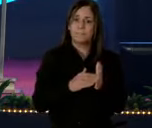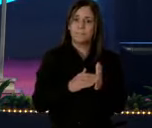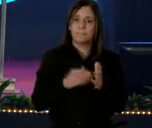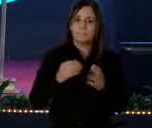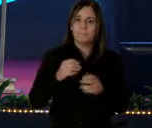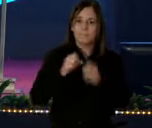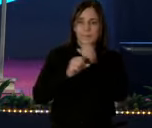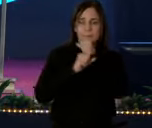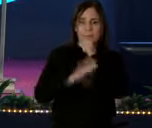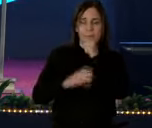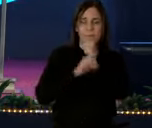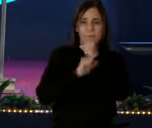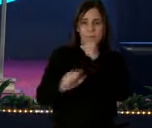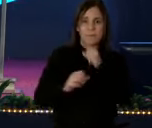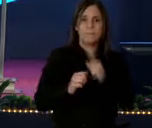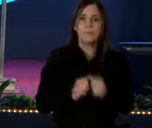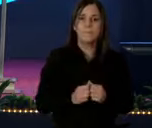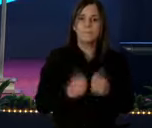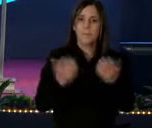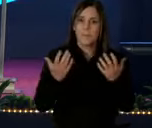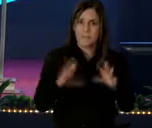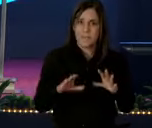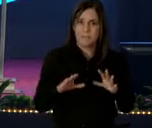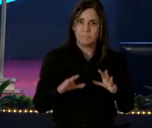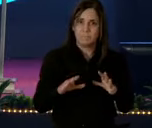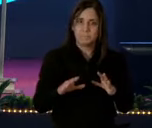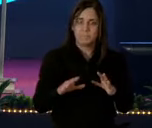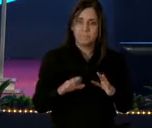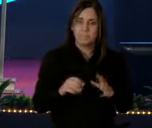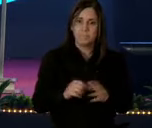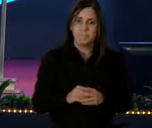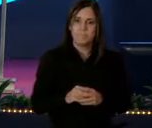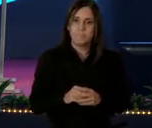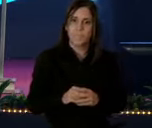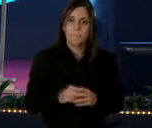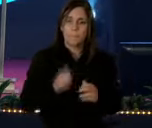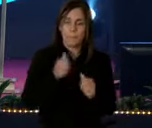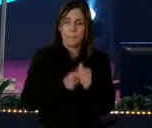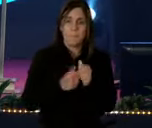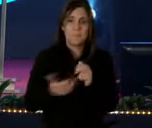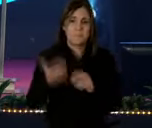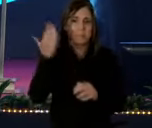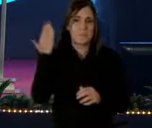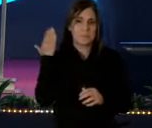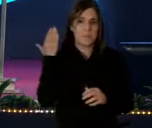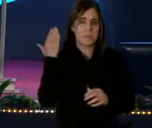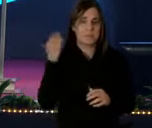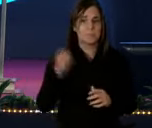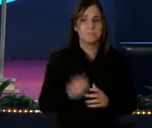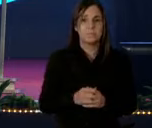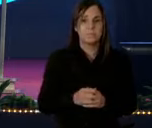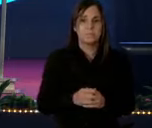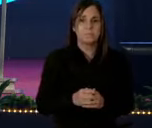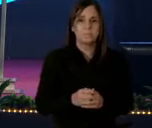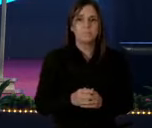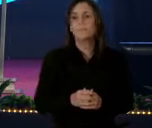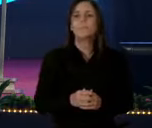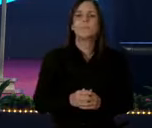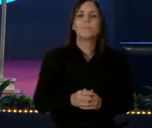ya en lo que va del año, ¿verdad?, cuando se pudieron abrir nuevamente los residenciales, ya hay